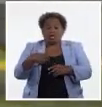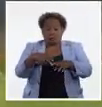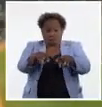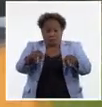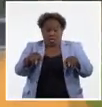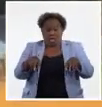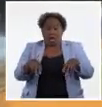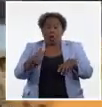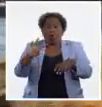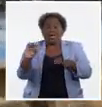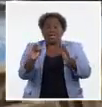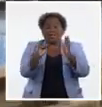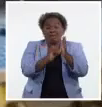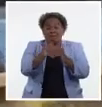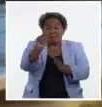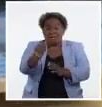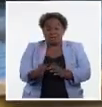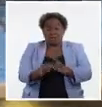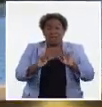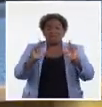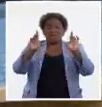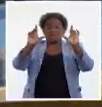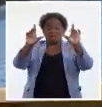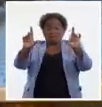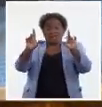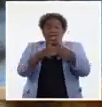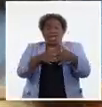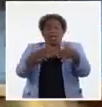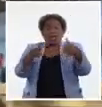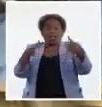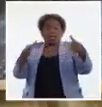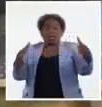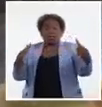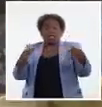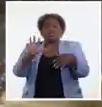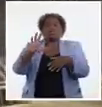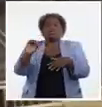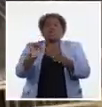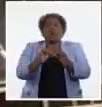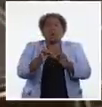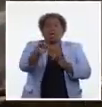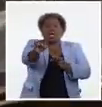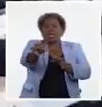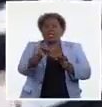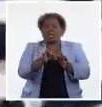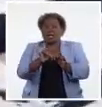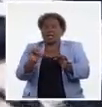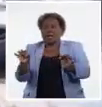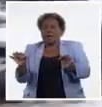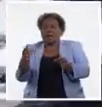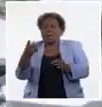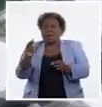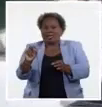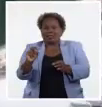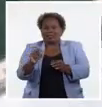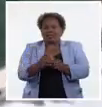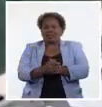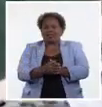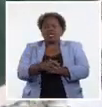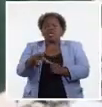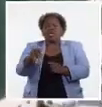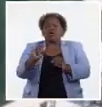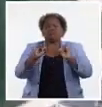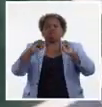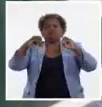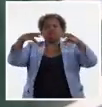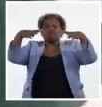40.000 espectadores, pizarra LED más grande del continente latino con 50 metros de largo y 20 metros de ancho, nuevo sistema de